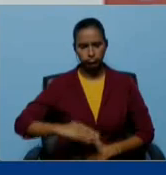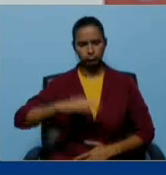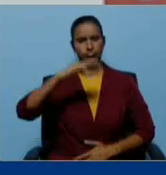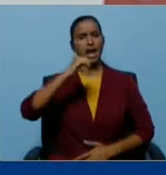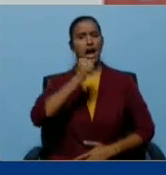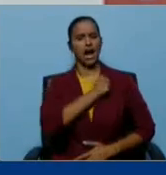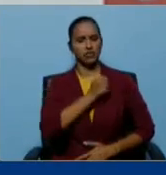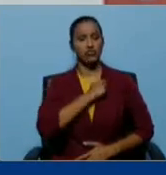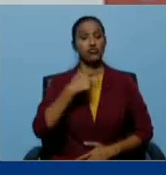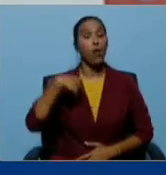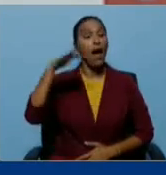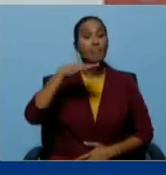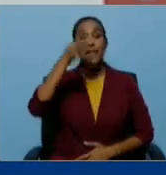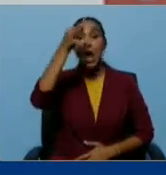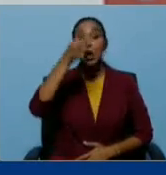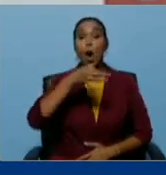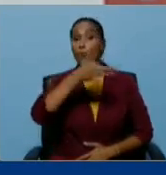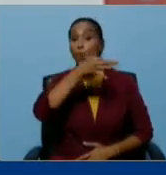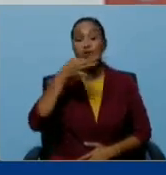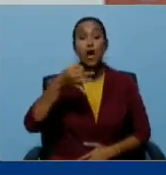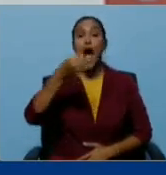mi primera comunión como niño católico.